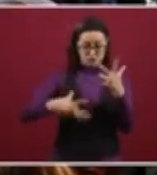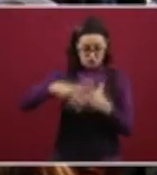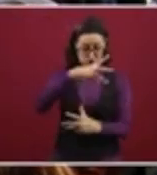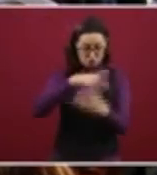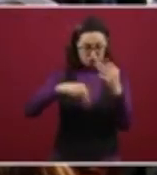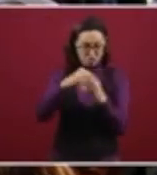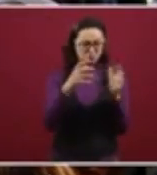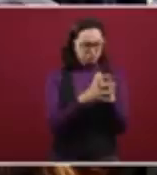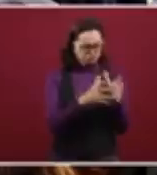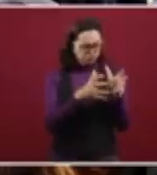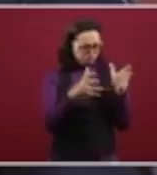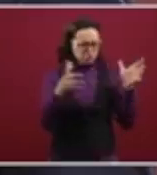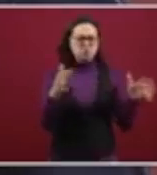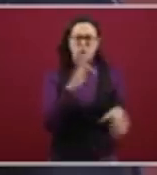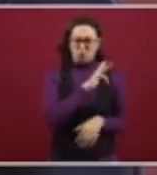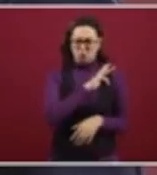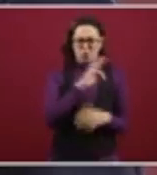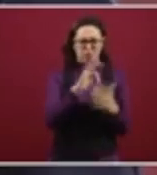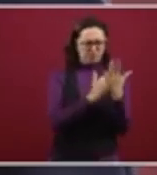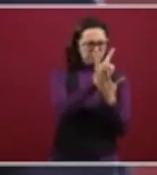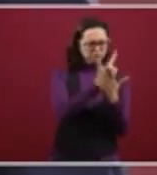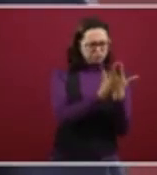de